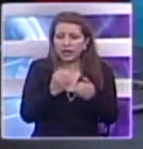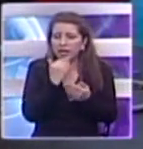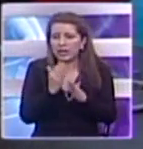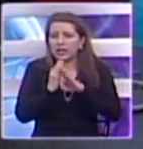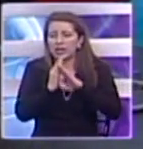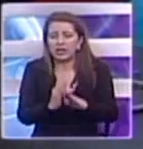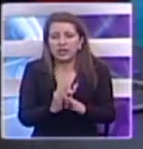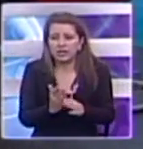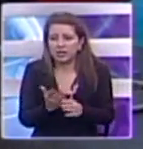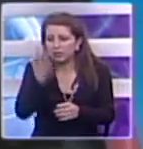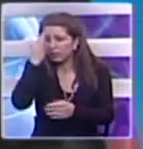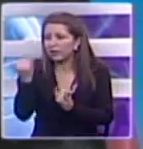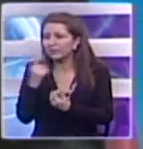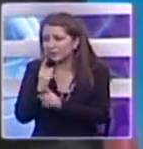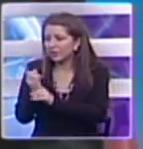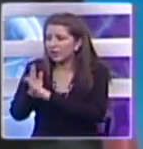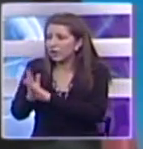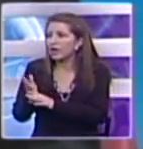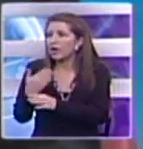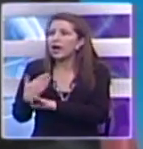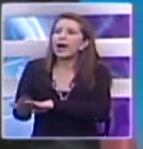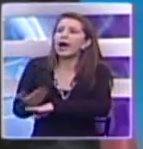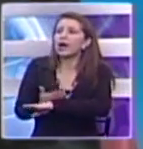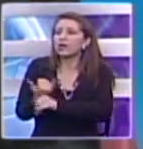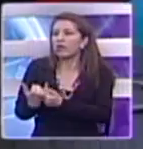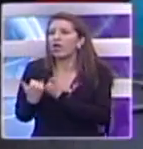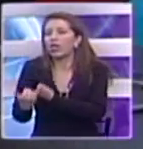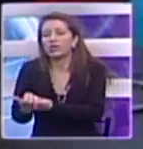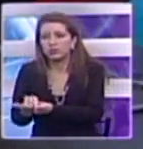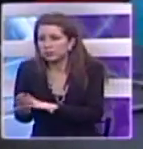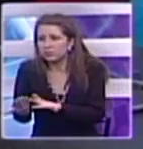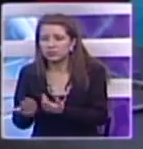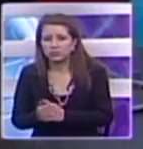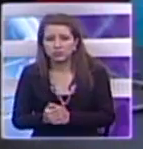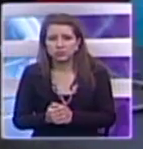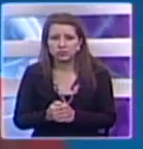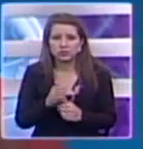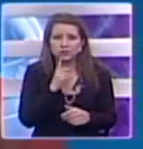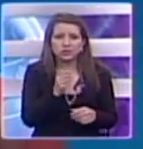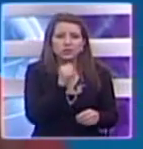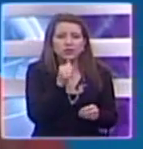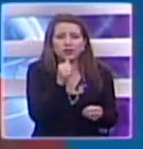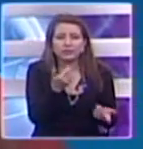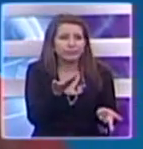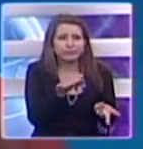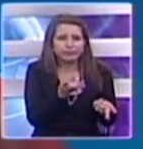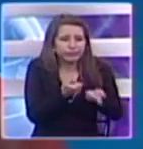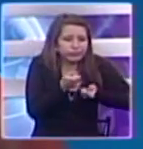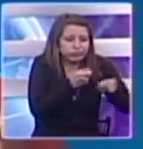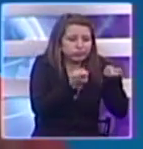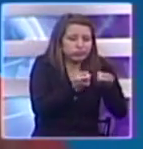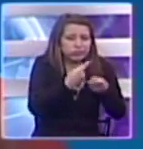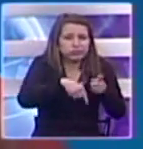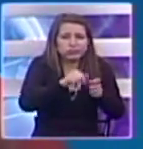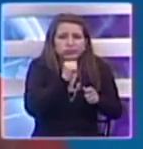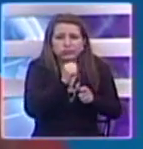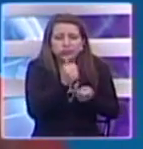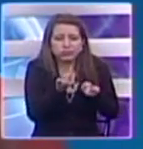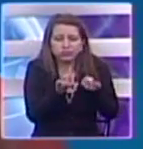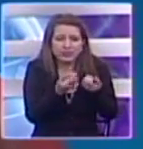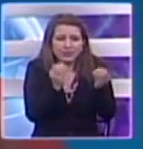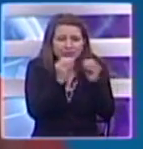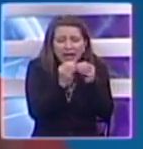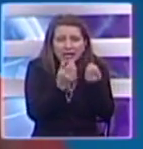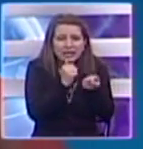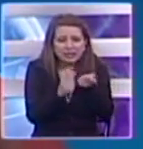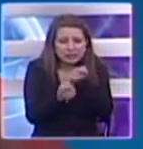exactamente. ¿Por qué recién y no antes ir al Fondo Monetario? Yo creo que nos falta pragmatismo en general en este tipo de escenarios, porque